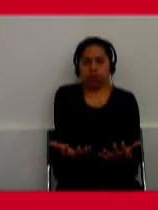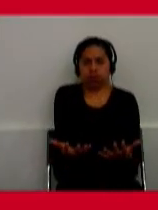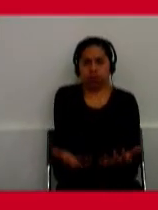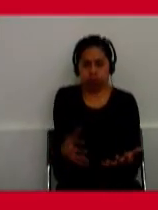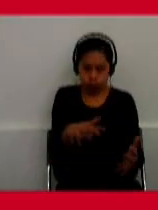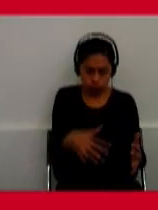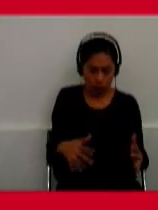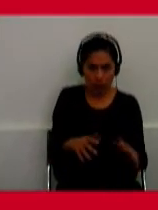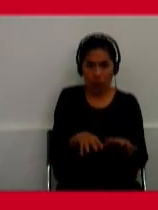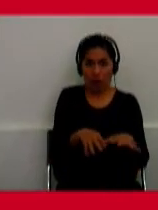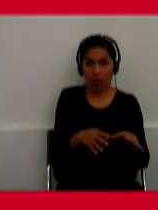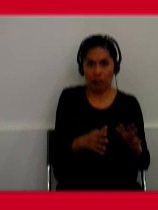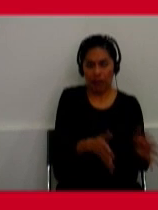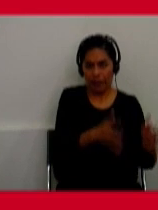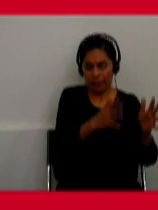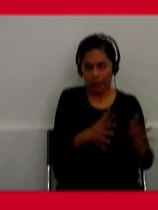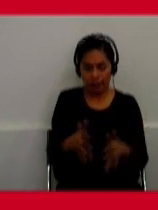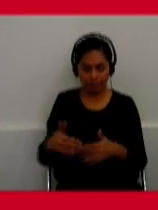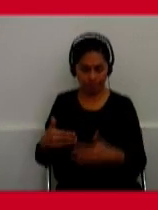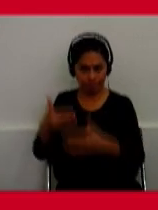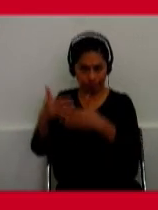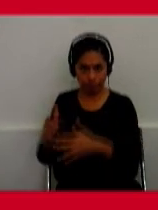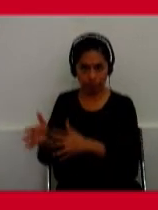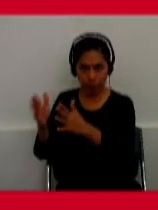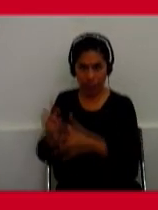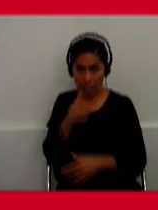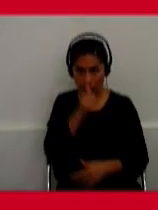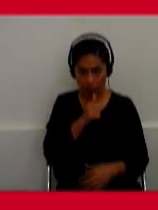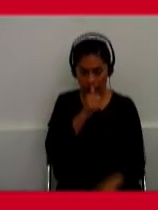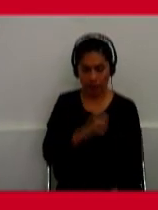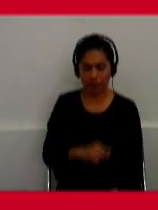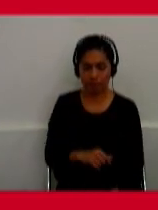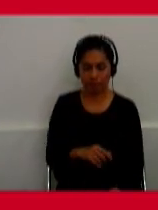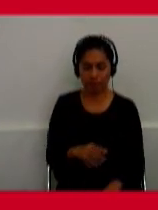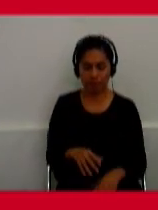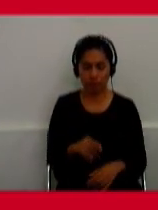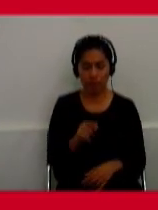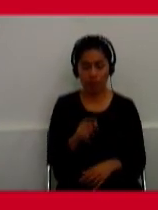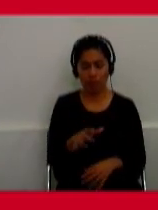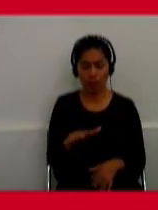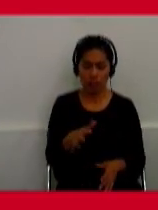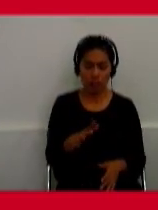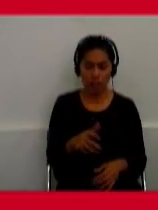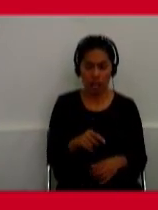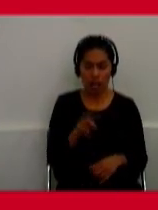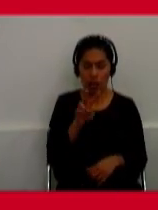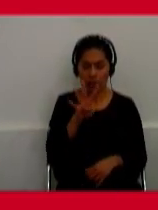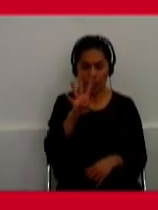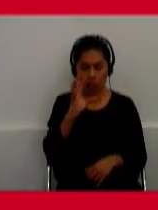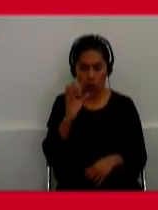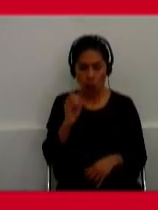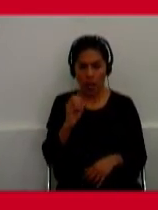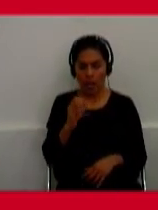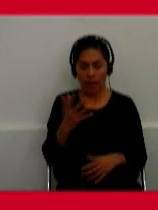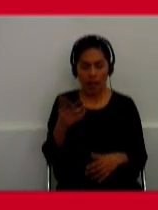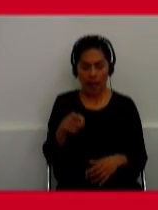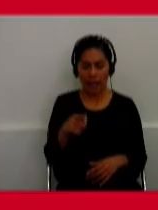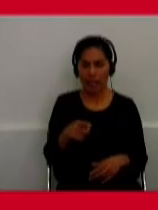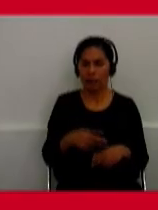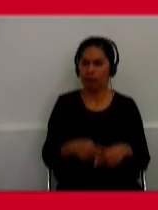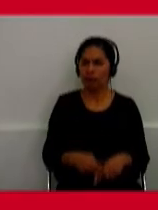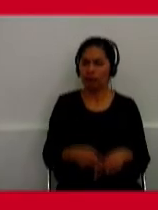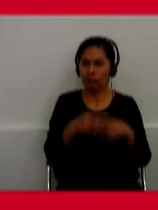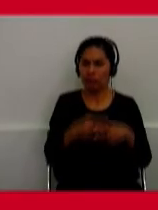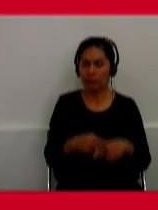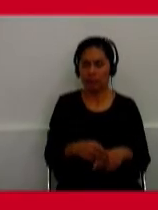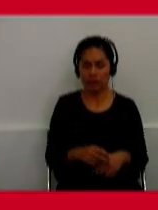es 57%, el rate de filtración está en 240 y el tonelaje es 200.000. En este caso, como